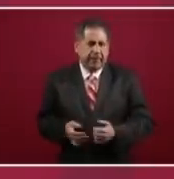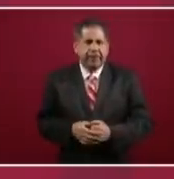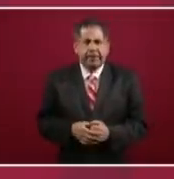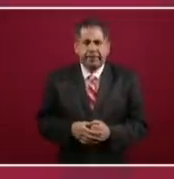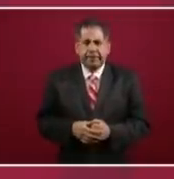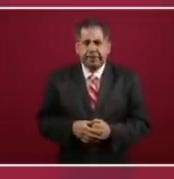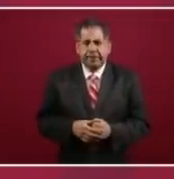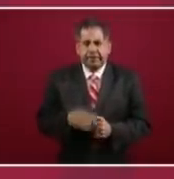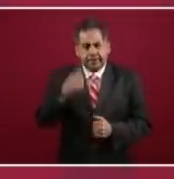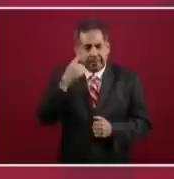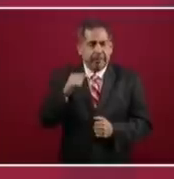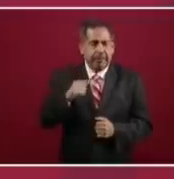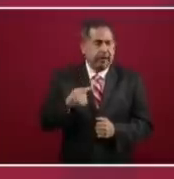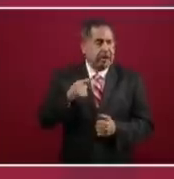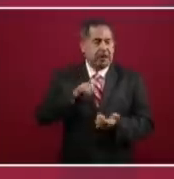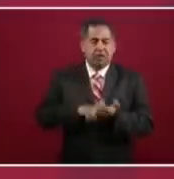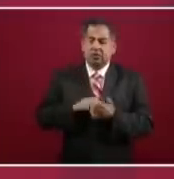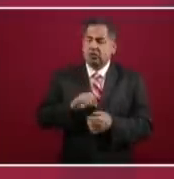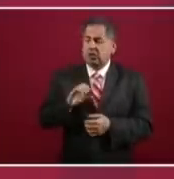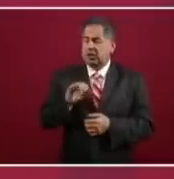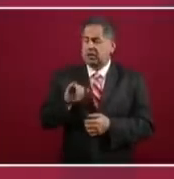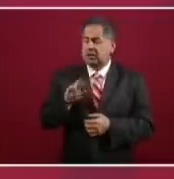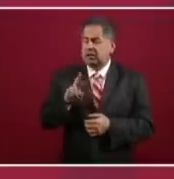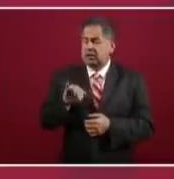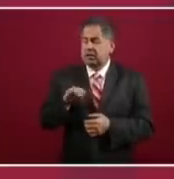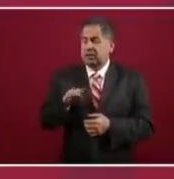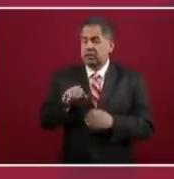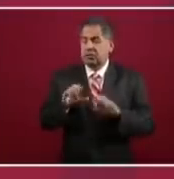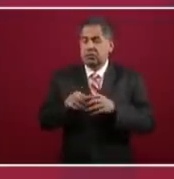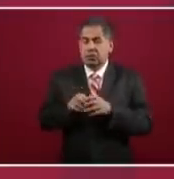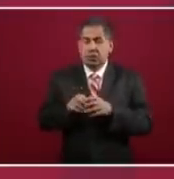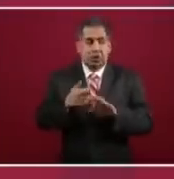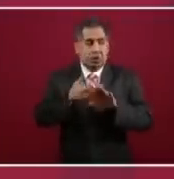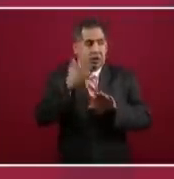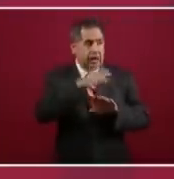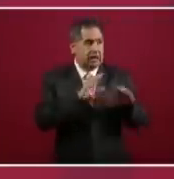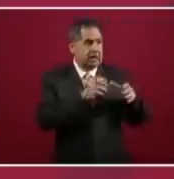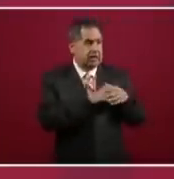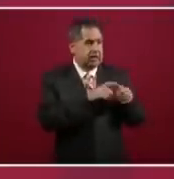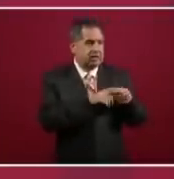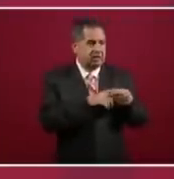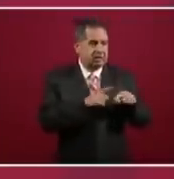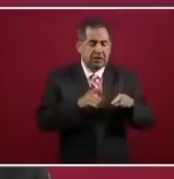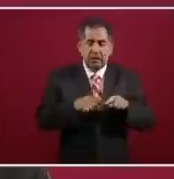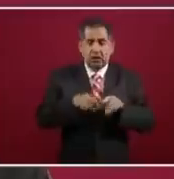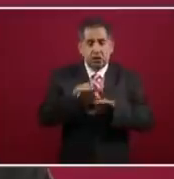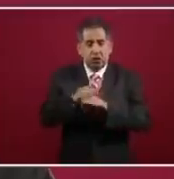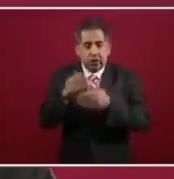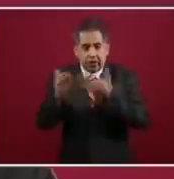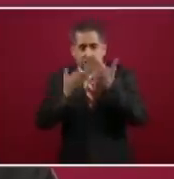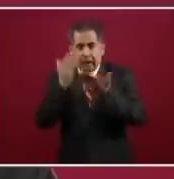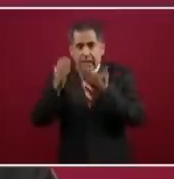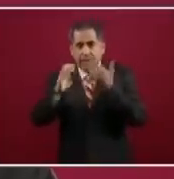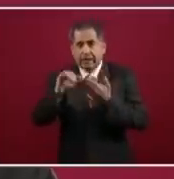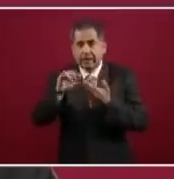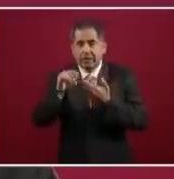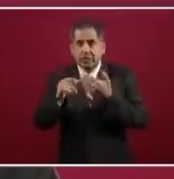al civismo hicieron mal estos neoliberales con quitar la carrera la materia de civismo